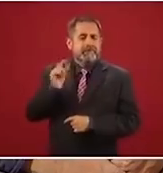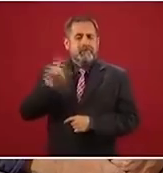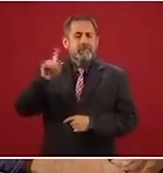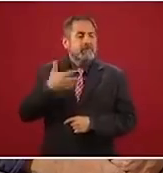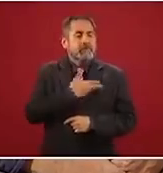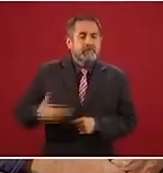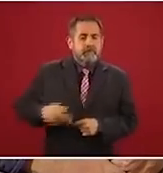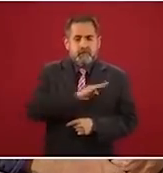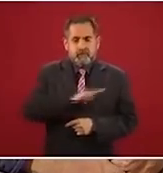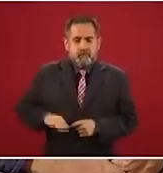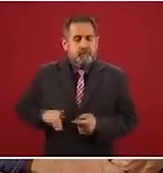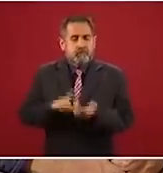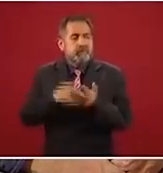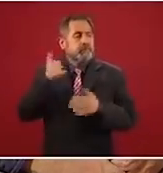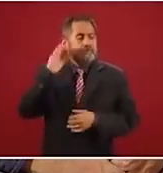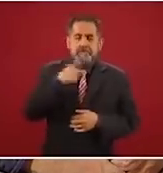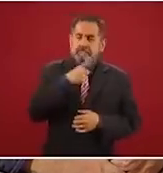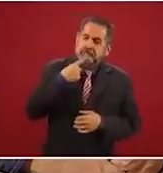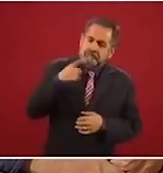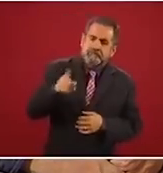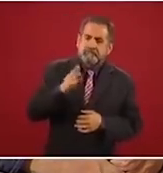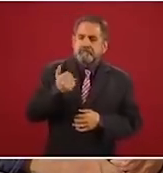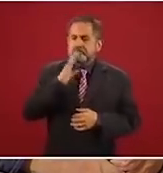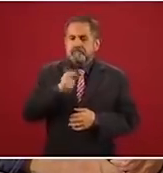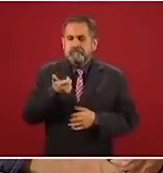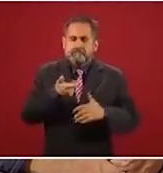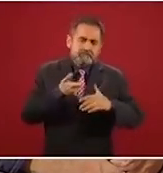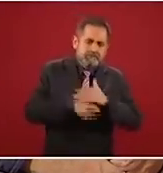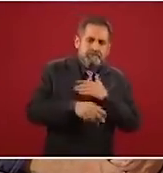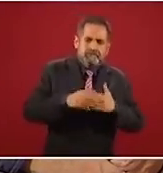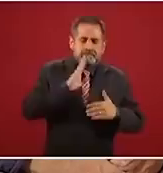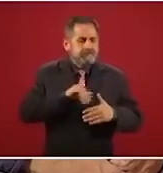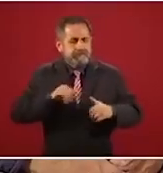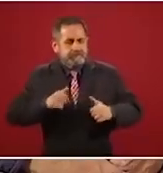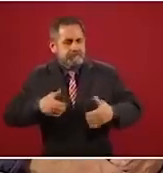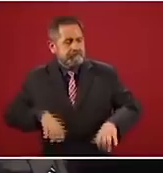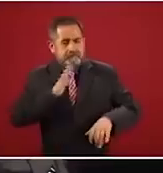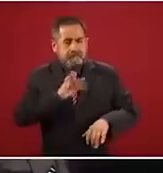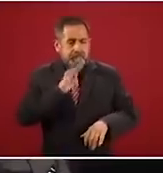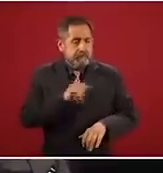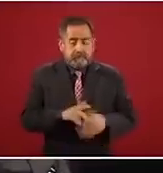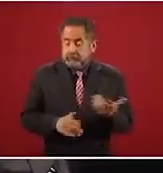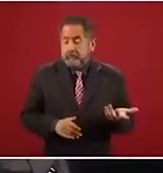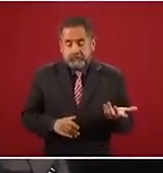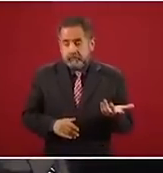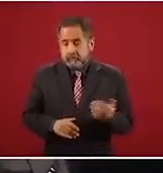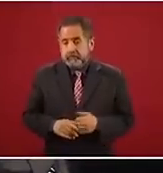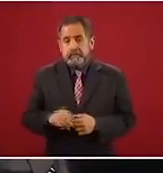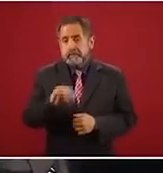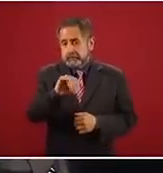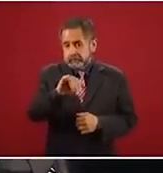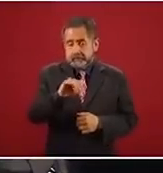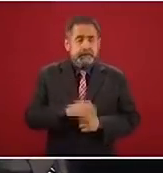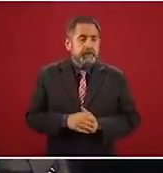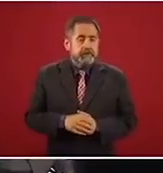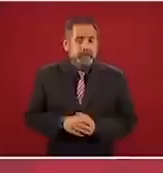expresidente municipal, quien había sido acusado de mal manejo de fondos. Y sí, sus colaboradores. Pero insisto, no hay una. En